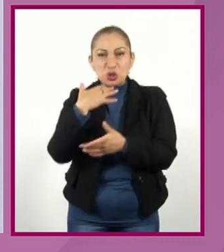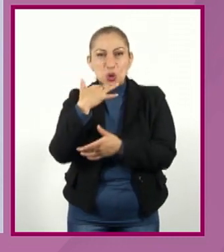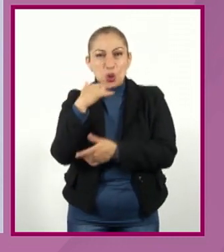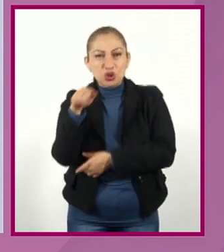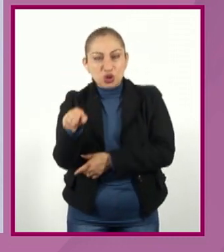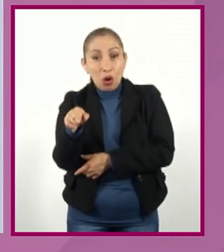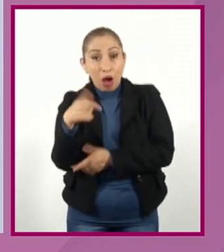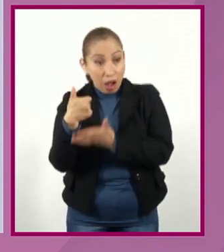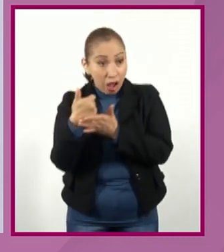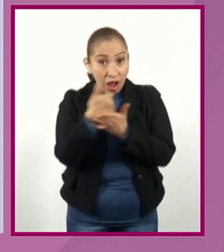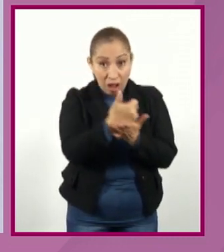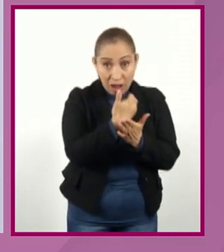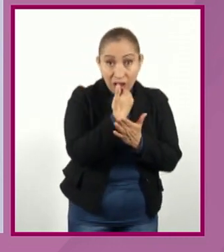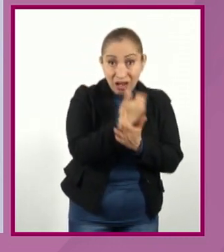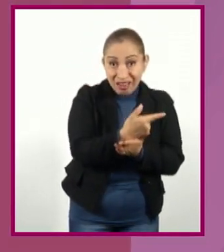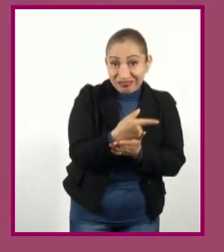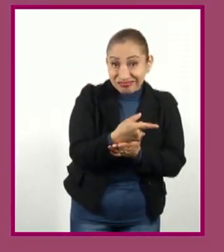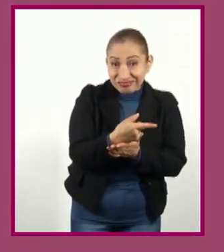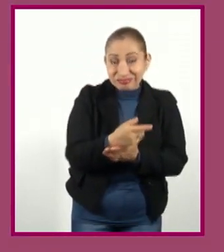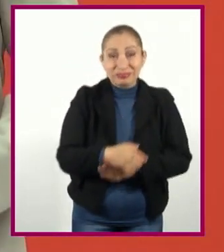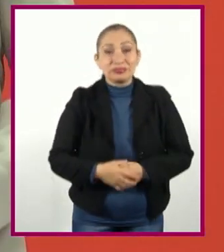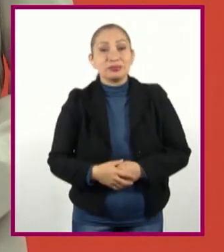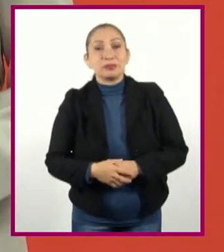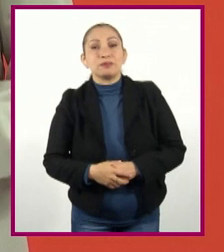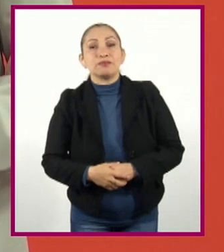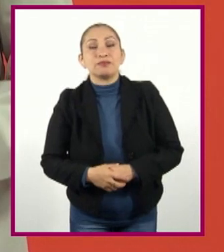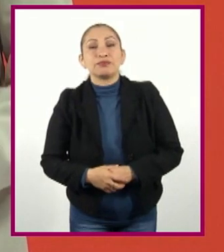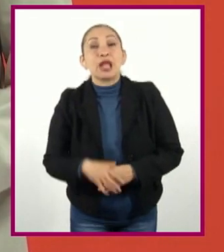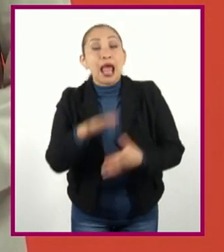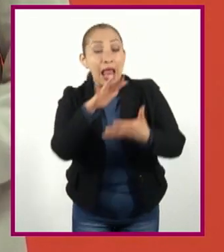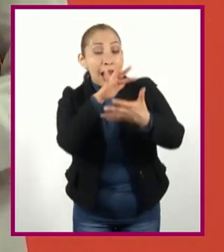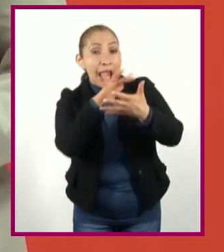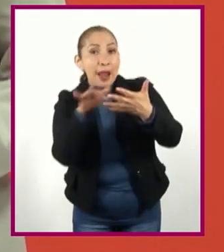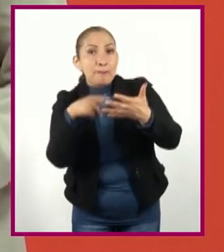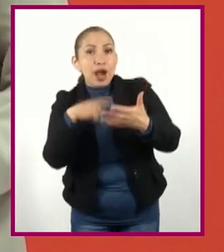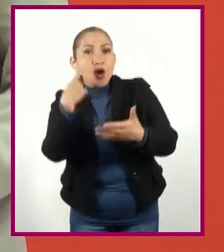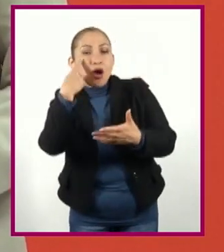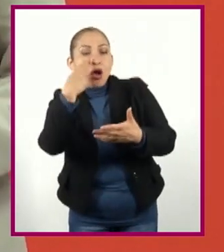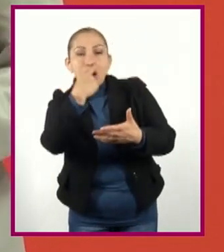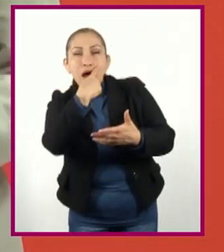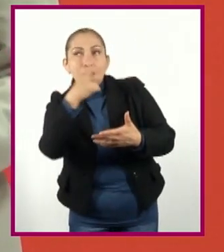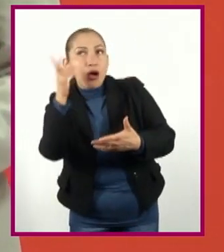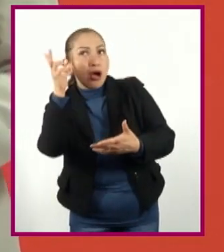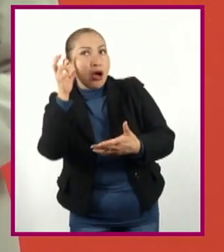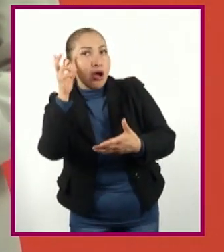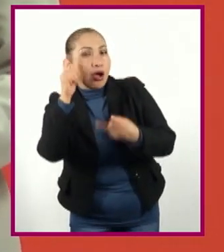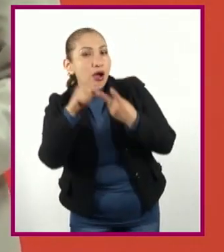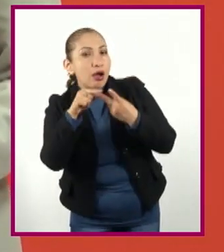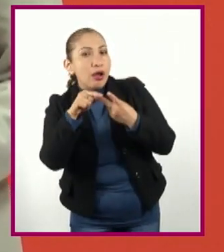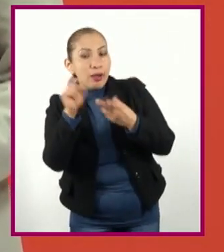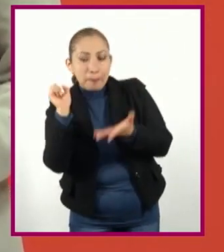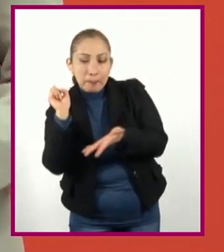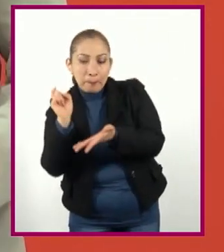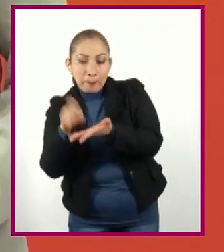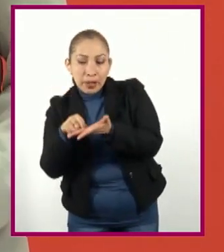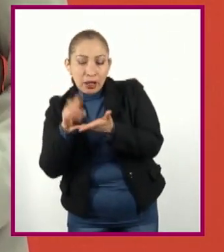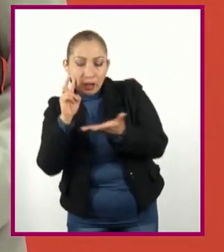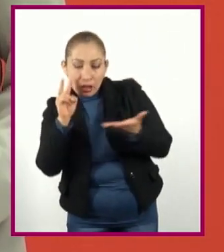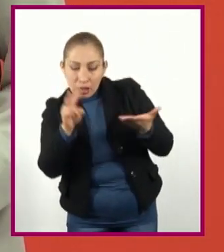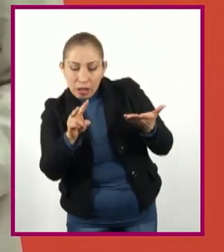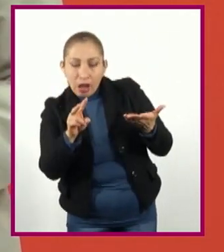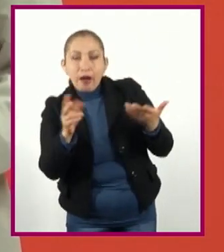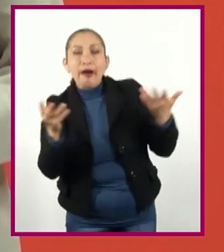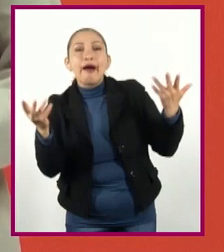sus funciones más importantes. Leer, pero también ver, escuchar y dar clic entre líneas es